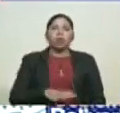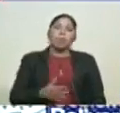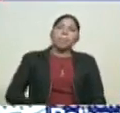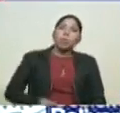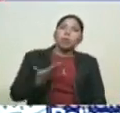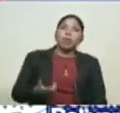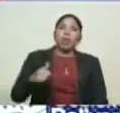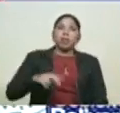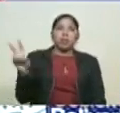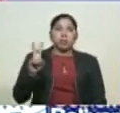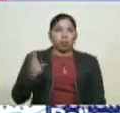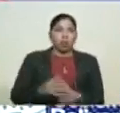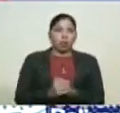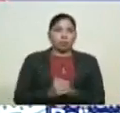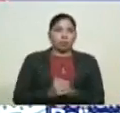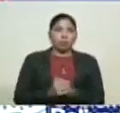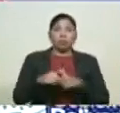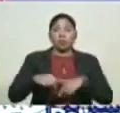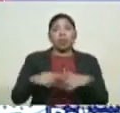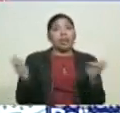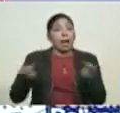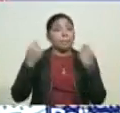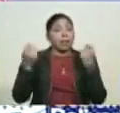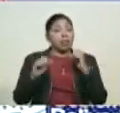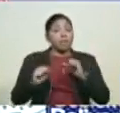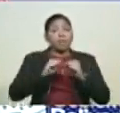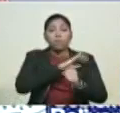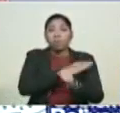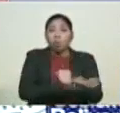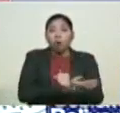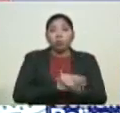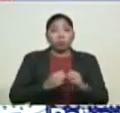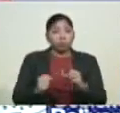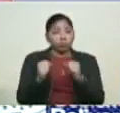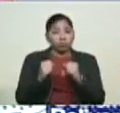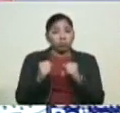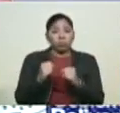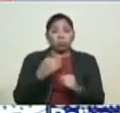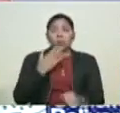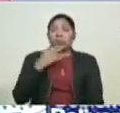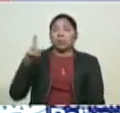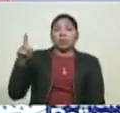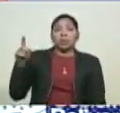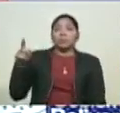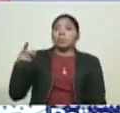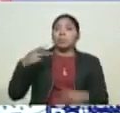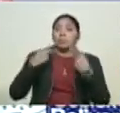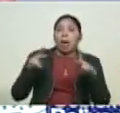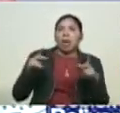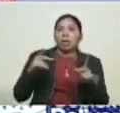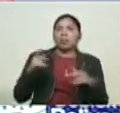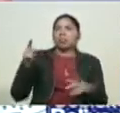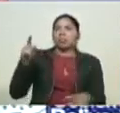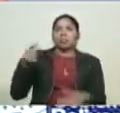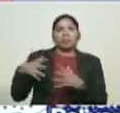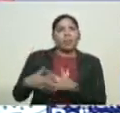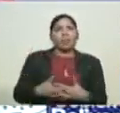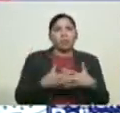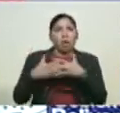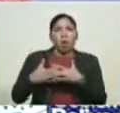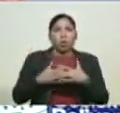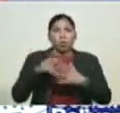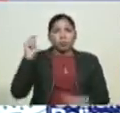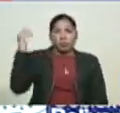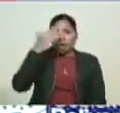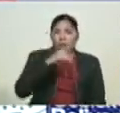habido una campaña feroz por parte del gobierno de Donald Trump en los Estados Unidos. Ha habido